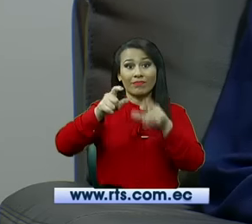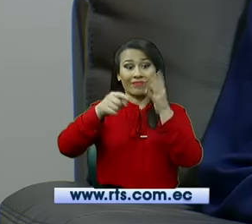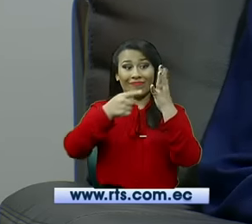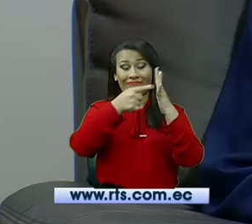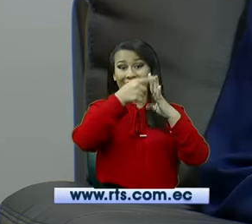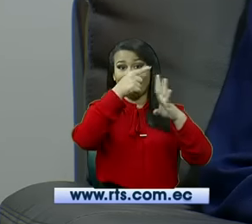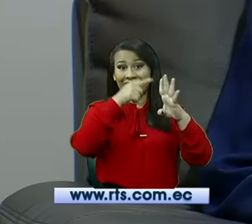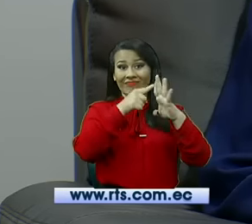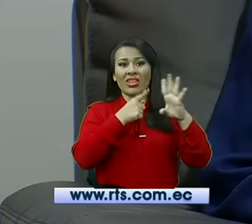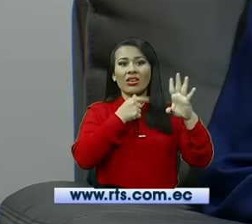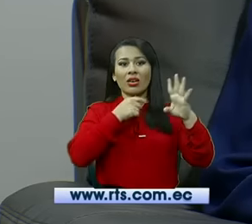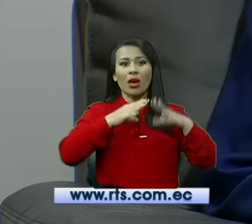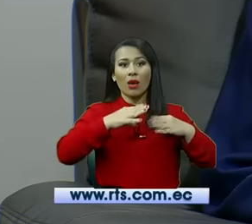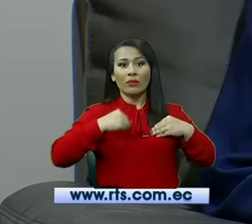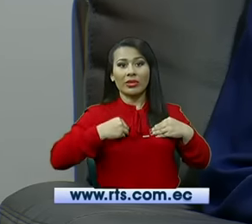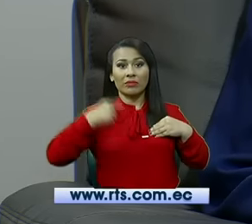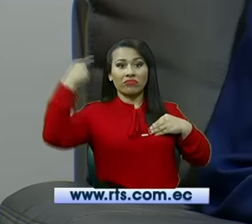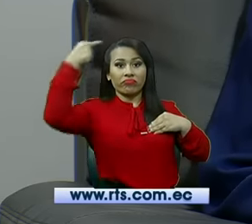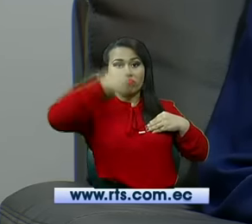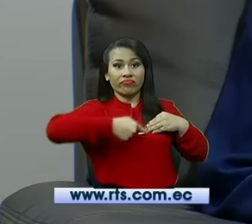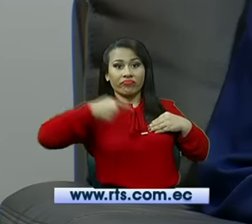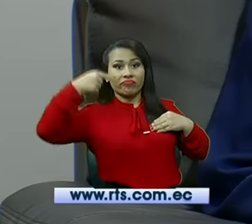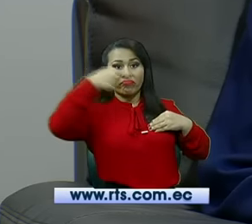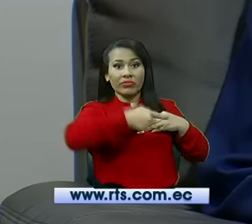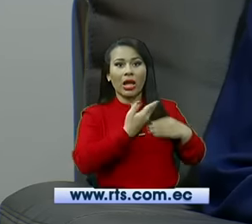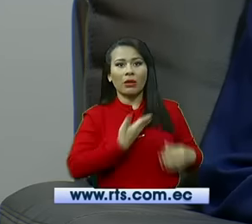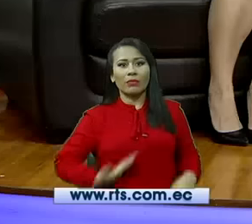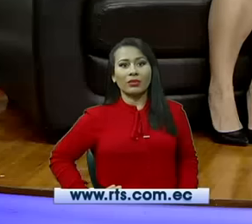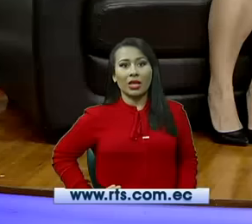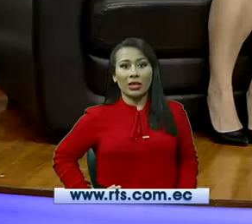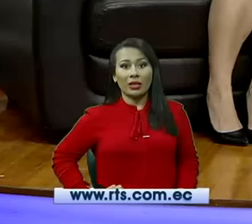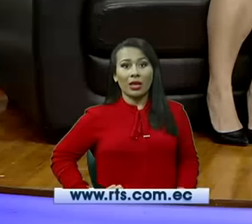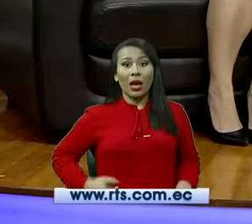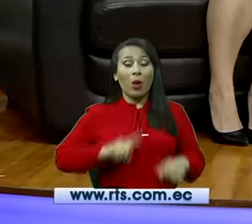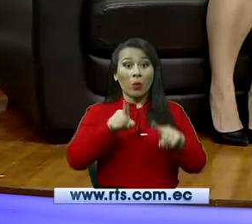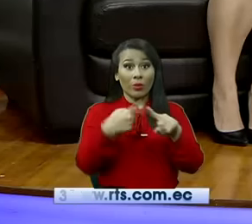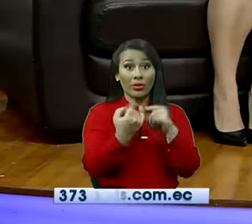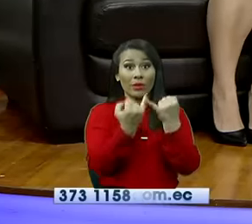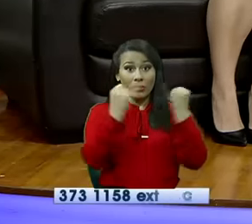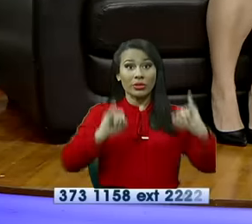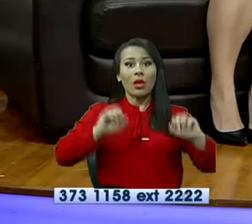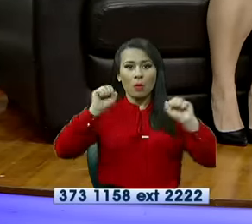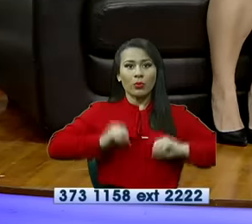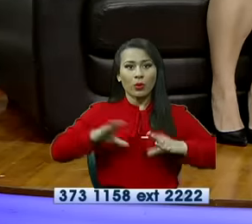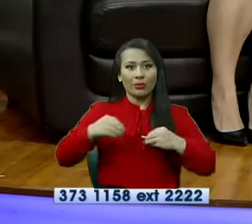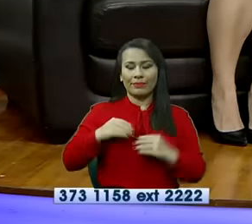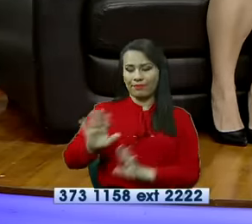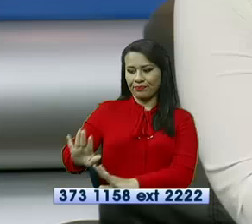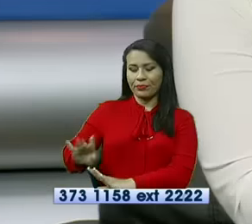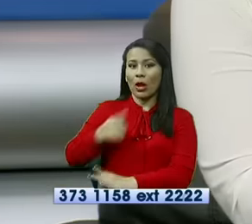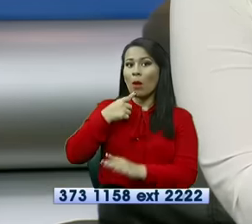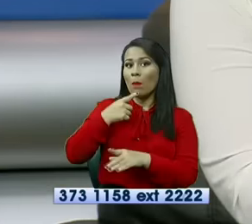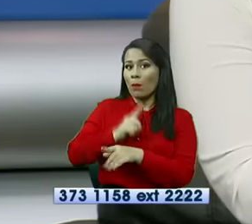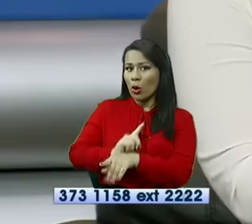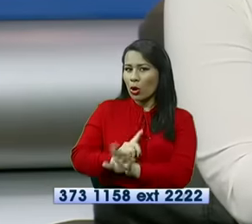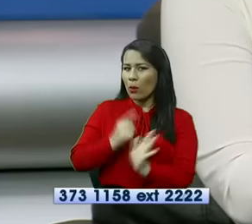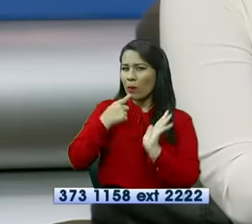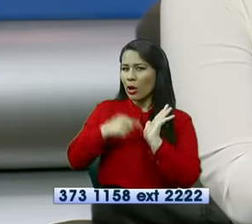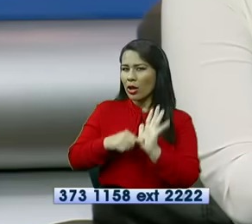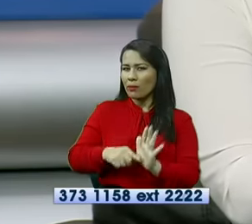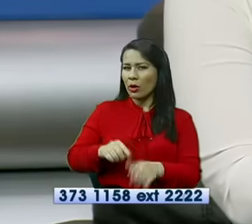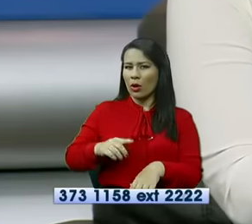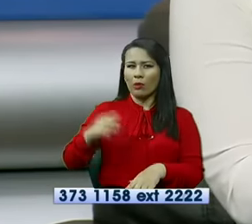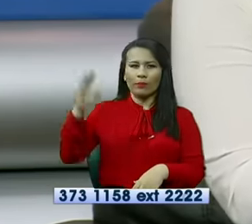los hechos de corrupción y los responsables de la corrupción vamos a los ejemplos puntuales la doctora viteri por ejemplo dijo que